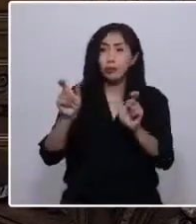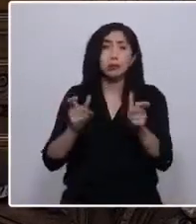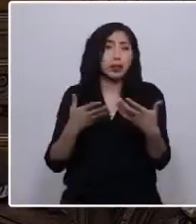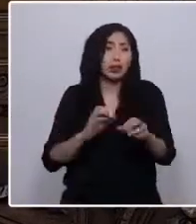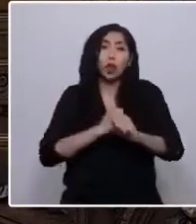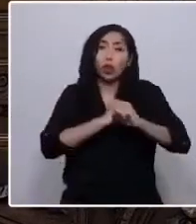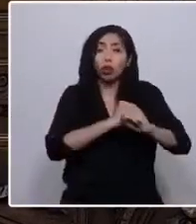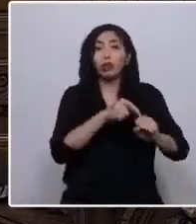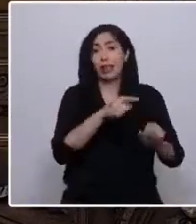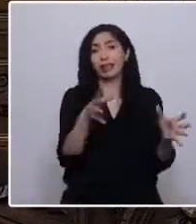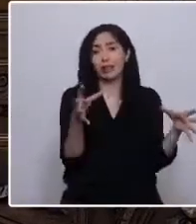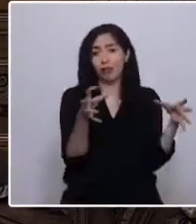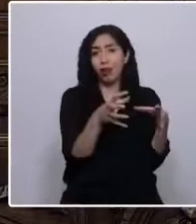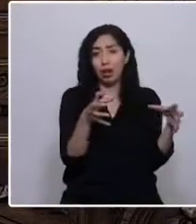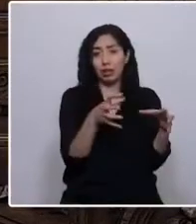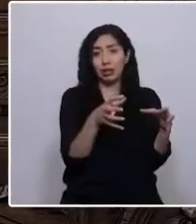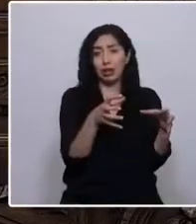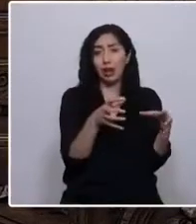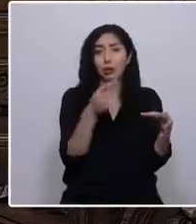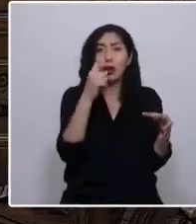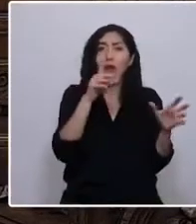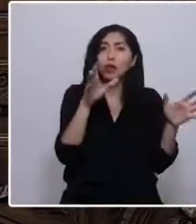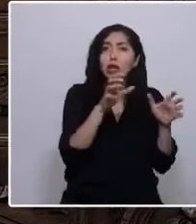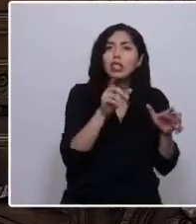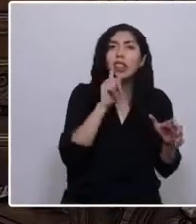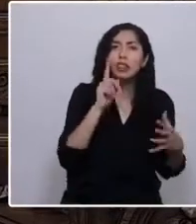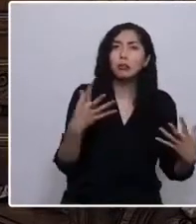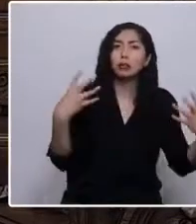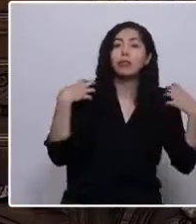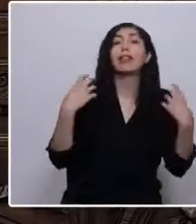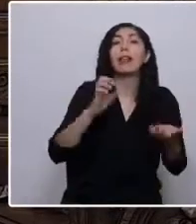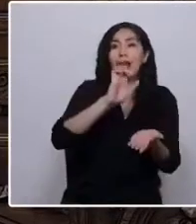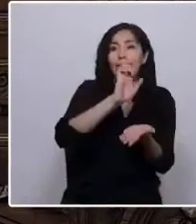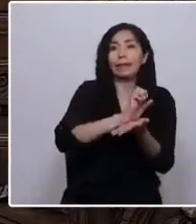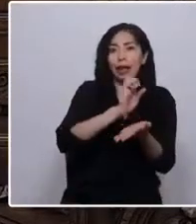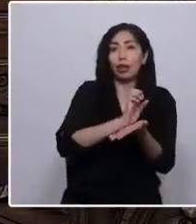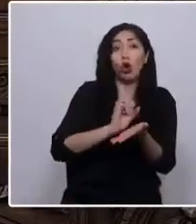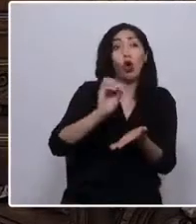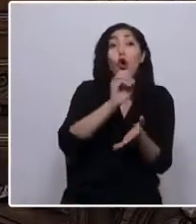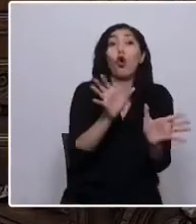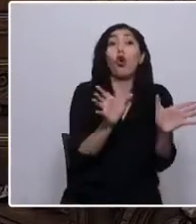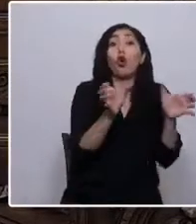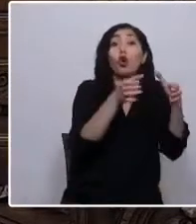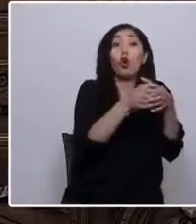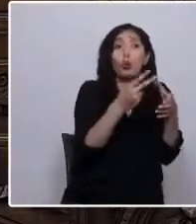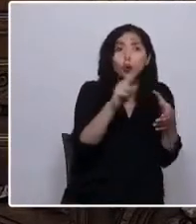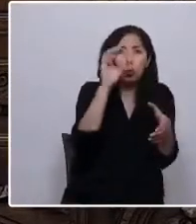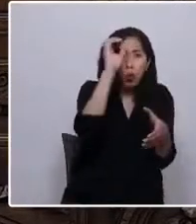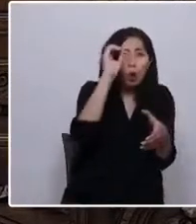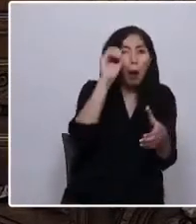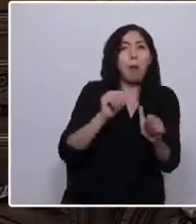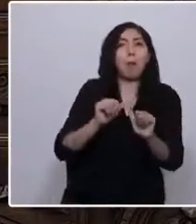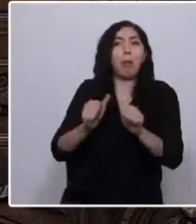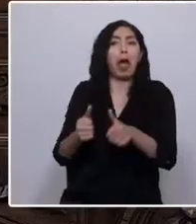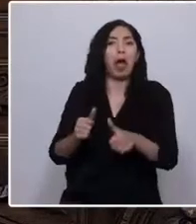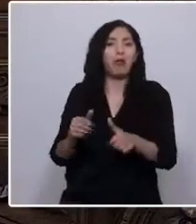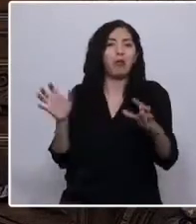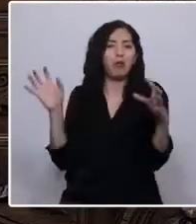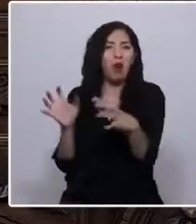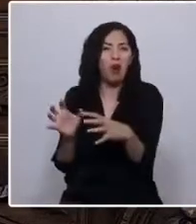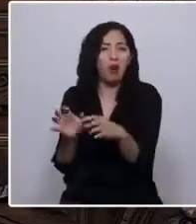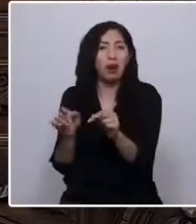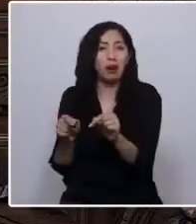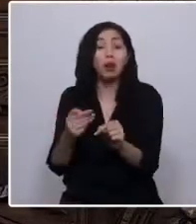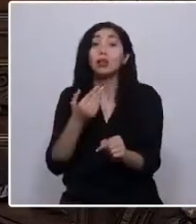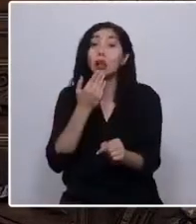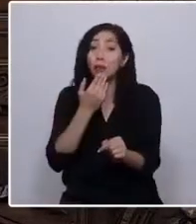cualquier otra que provenga del Estado o de grupos que intentan imponer sus ideas con la destrucción. También hemos